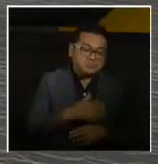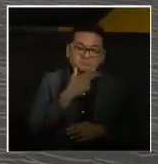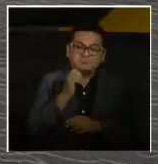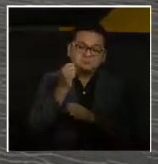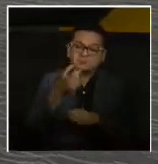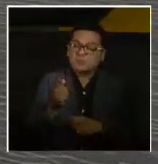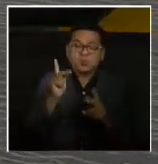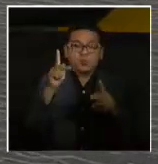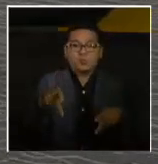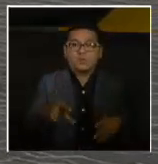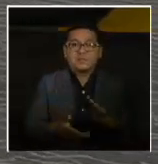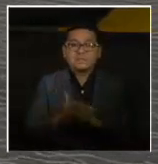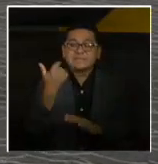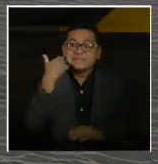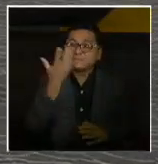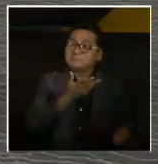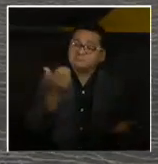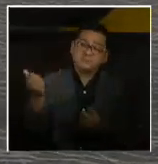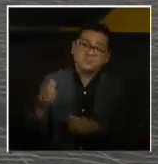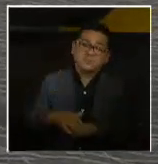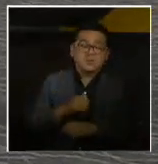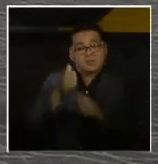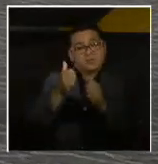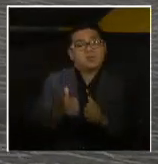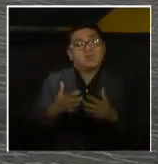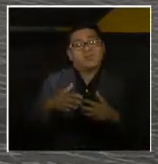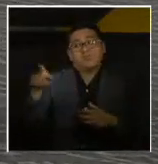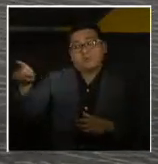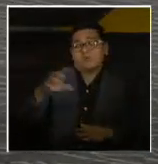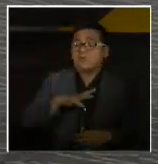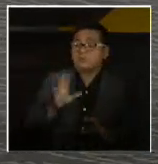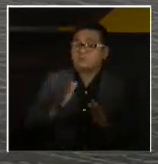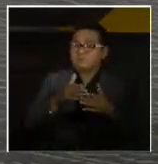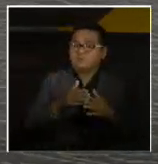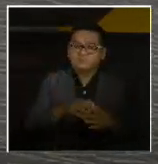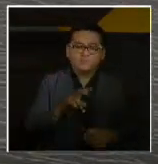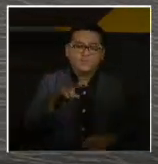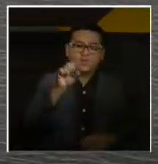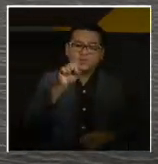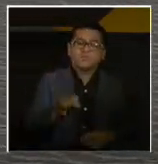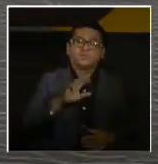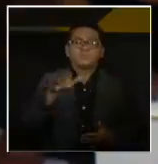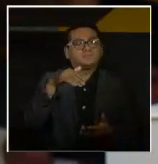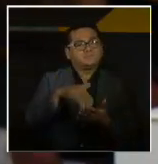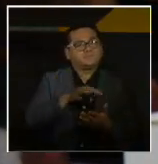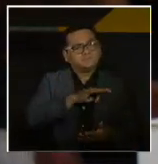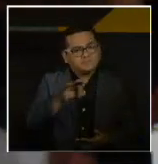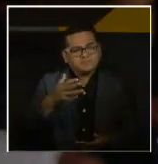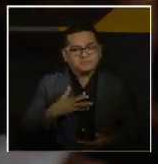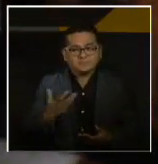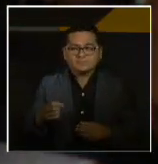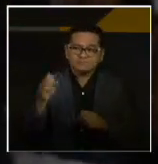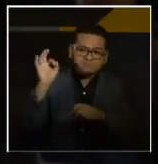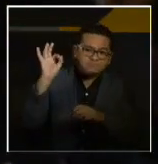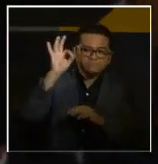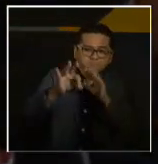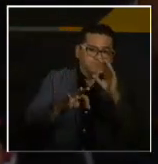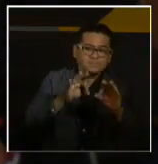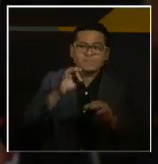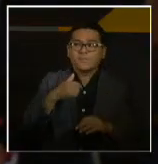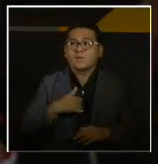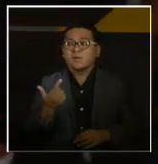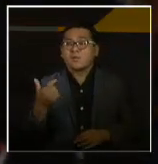del puerto donde está, se retira, se les quedan los motores y las lanchas. En el sur de Mérida tenemos que atacar